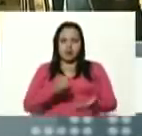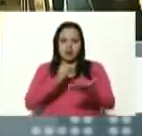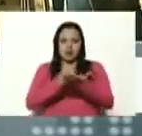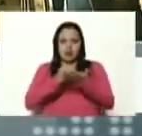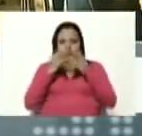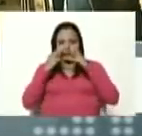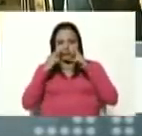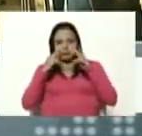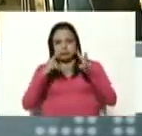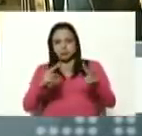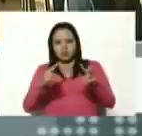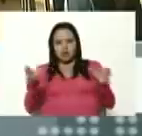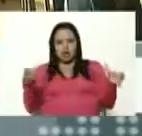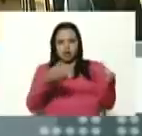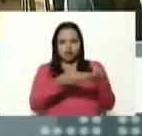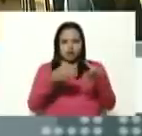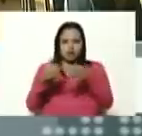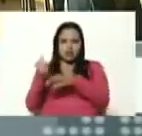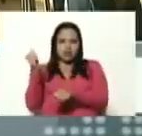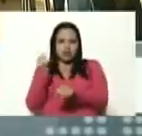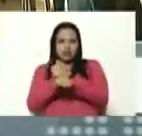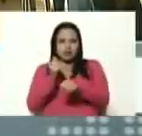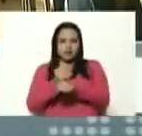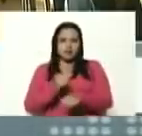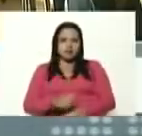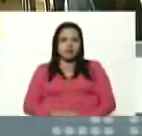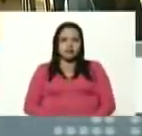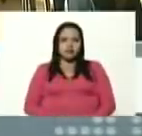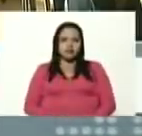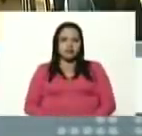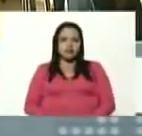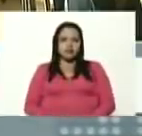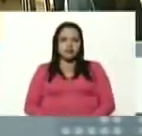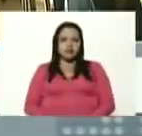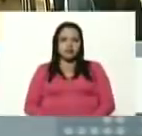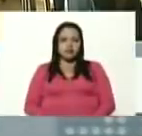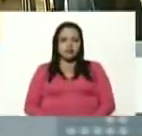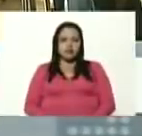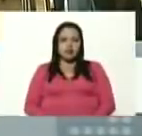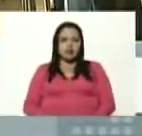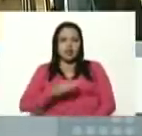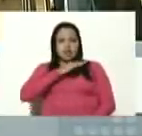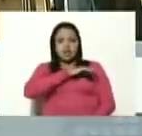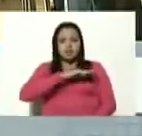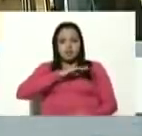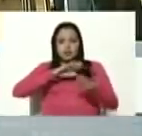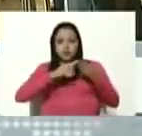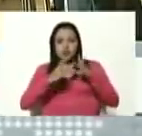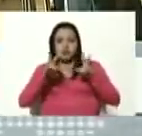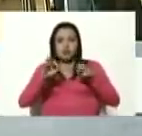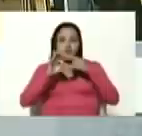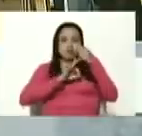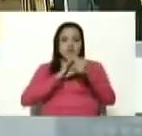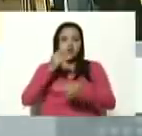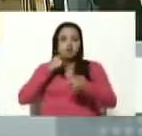visualizamos en las reuniones de trabajo de la gran misión Barrio Nuevo, Barrio Tricolor.